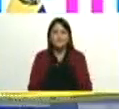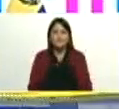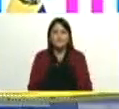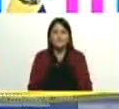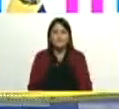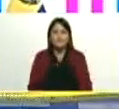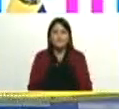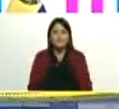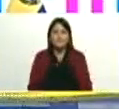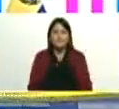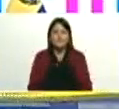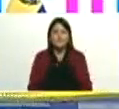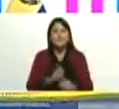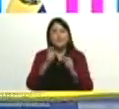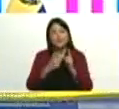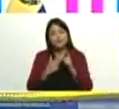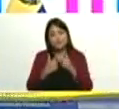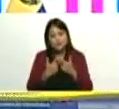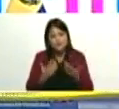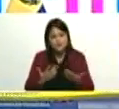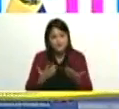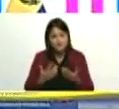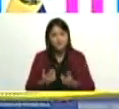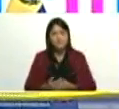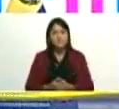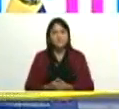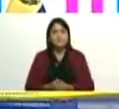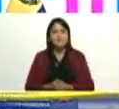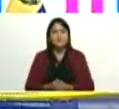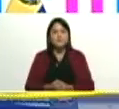Y así por el estilo podemos